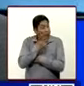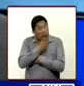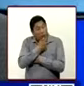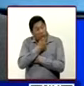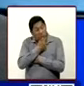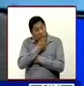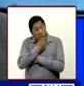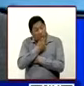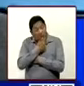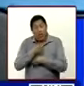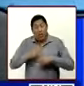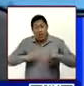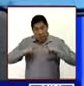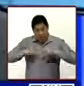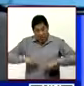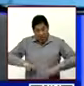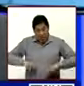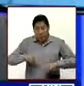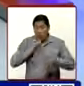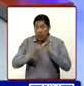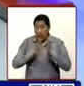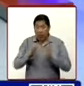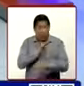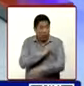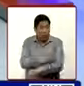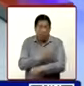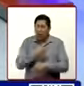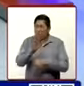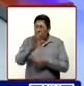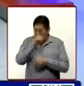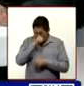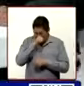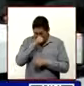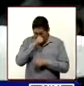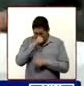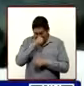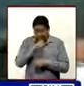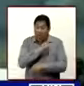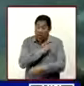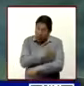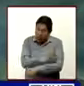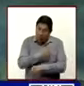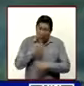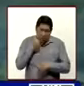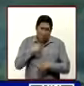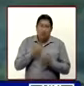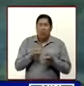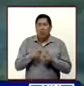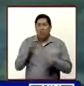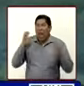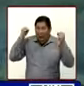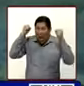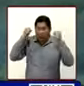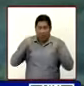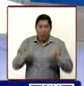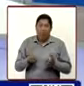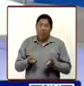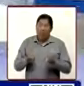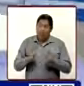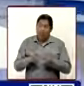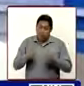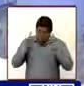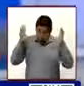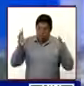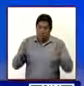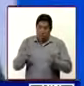para investigar y para hablar con las autoridades. ¿Quieres que te diga algo más? Sí. Las autoridades reaccionan cuando hacemos bullying. O cuando sucede una